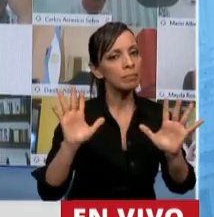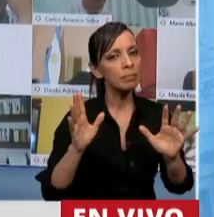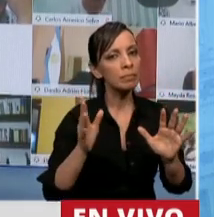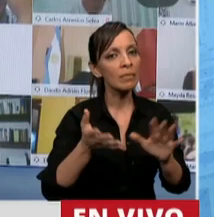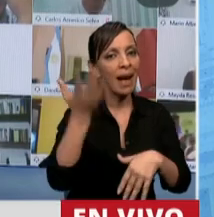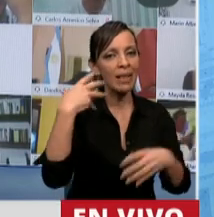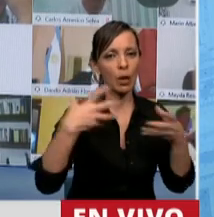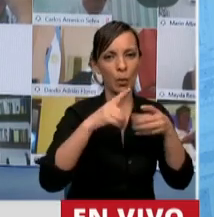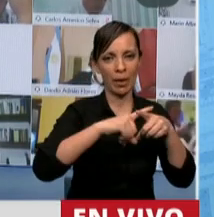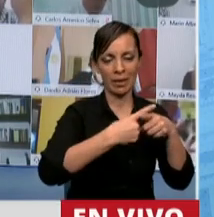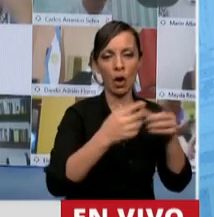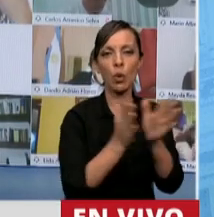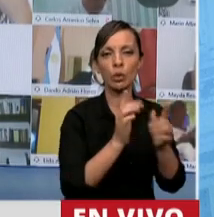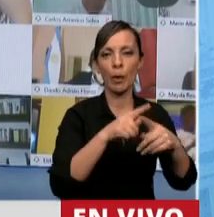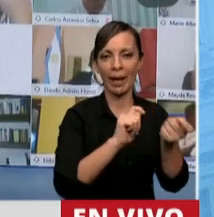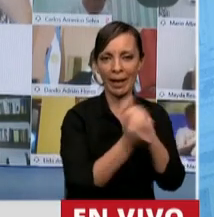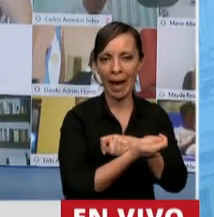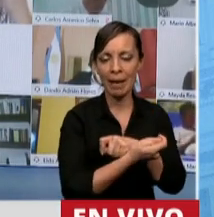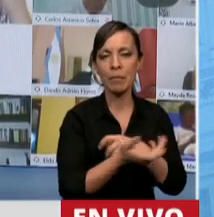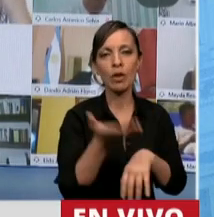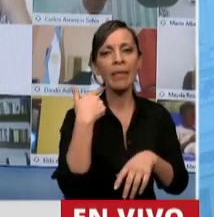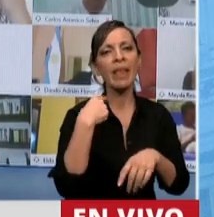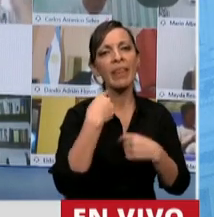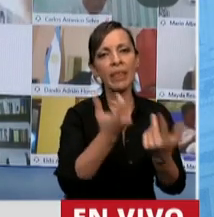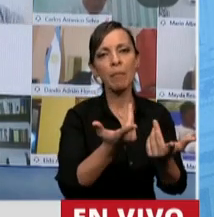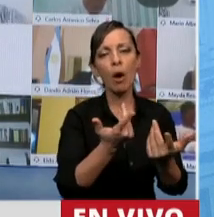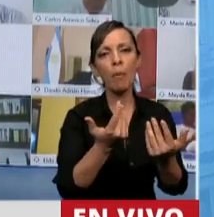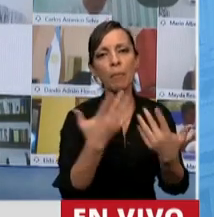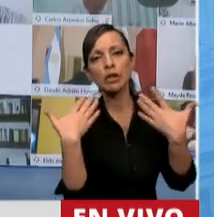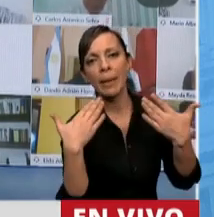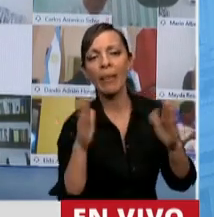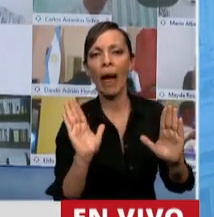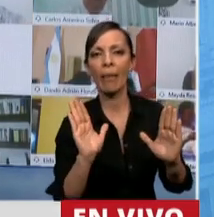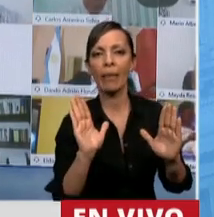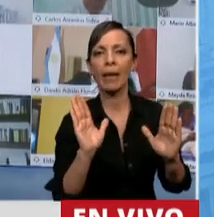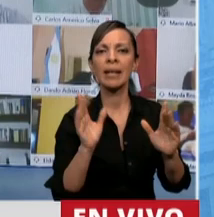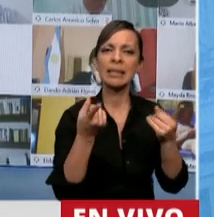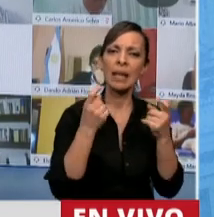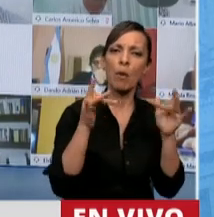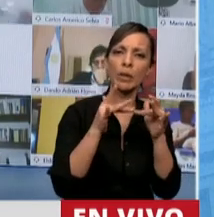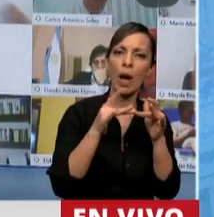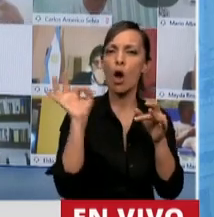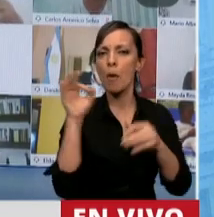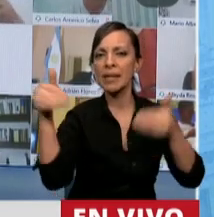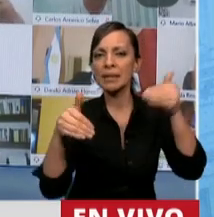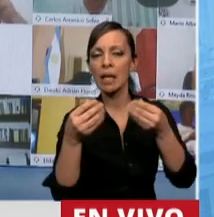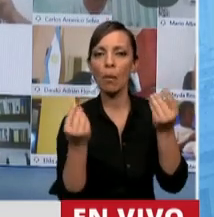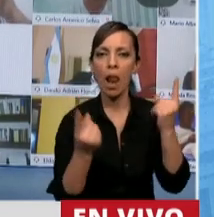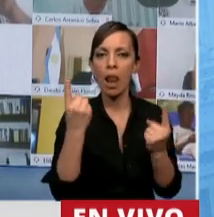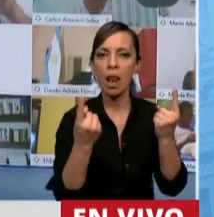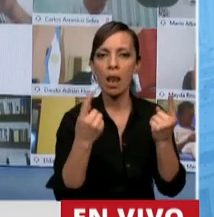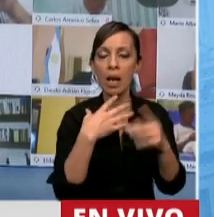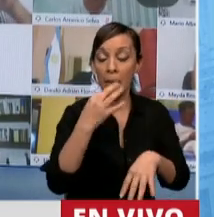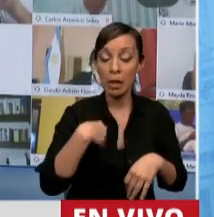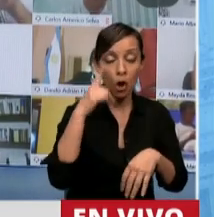adentro del interbloque Juntos por el Cambio dimos la discusión de si teníamos que ir a un sistema virtual o no. La verdad que no lo